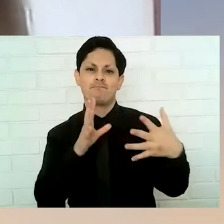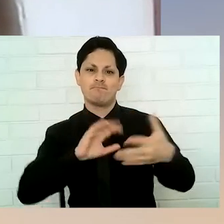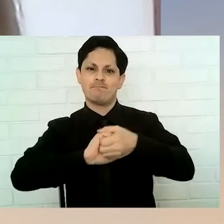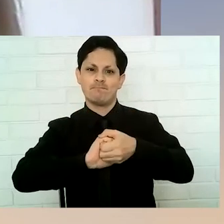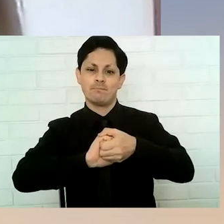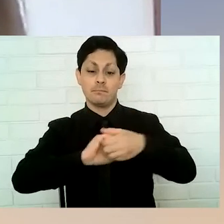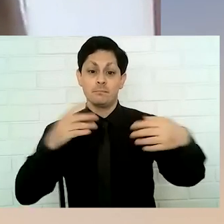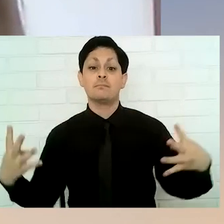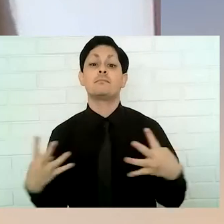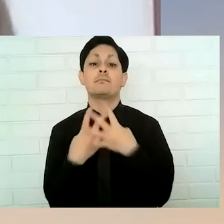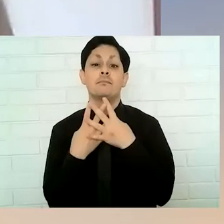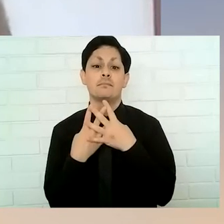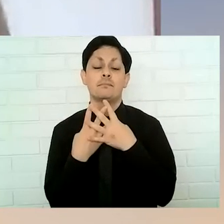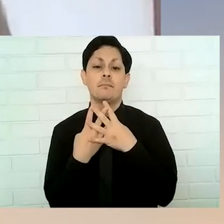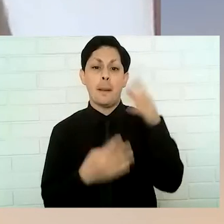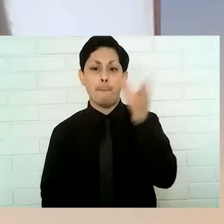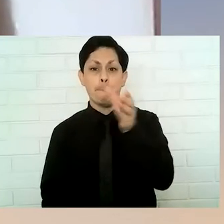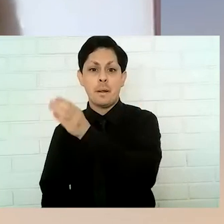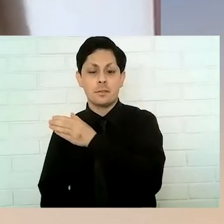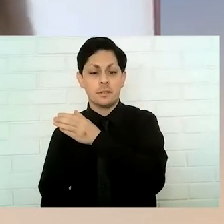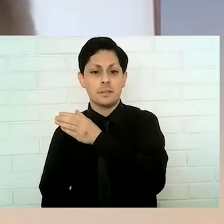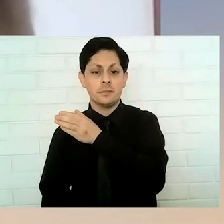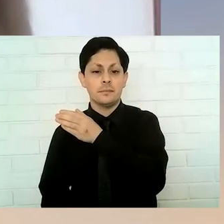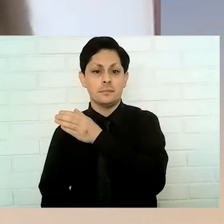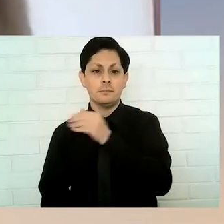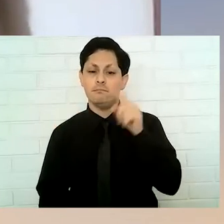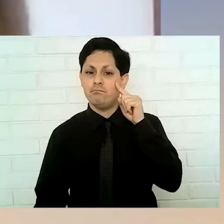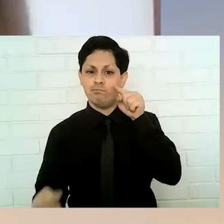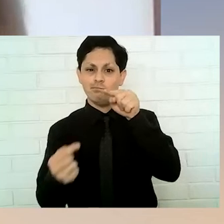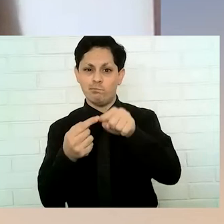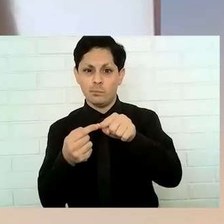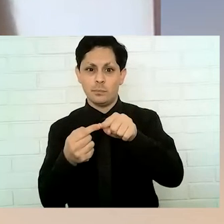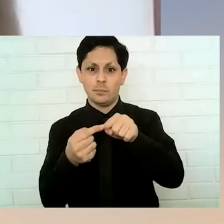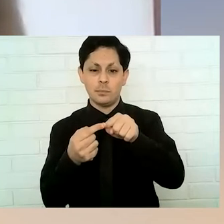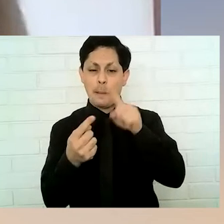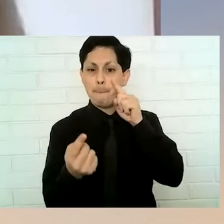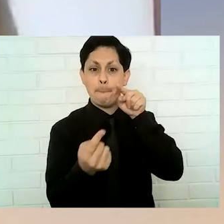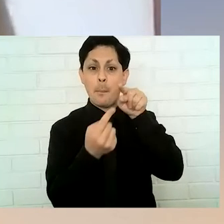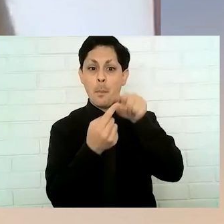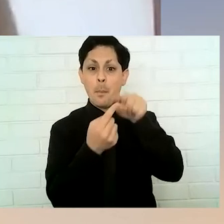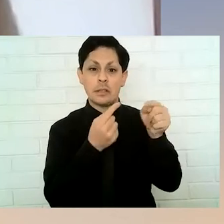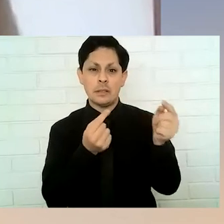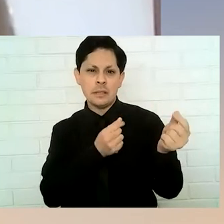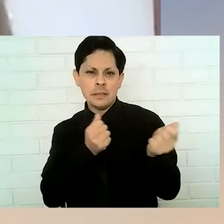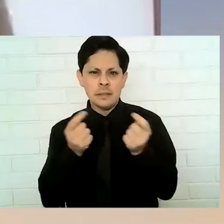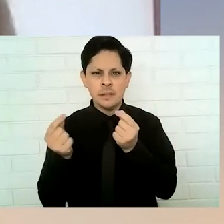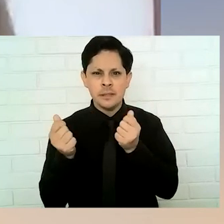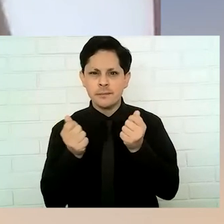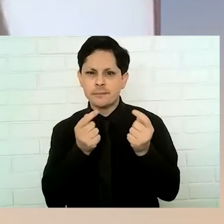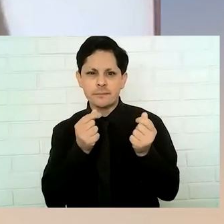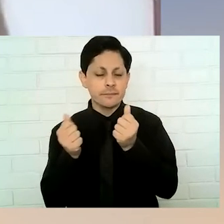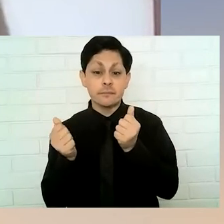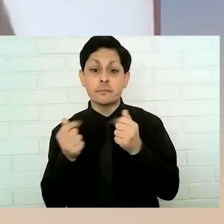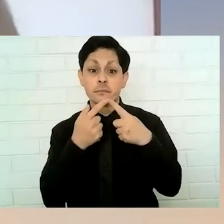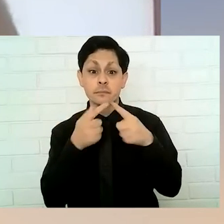redes entre personas que tenemos propósitos similares puede hacer una diferencia